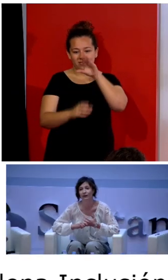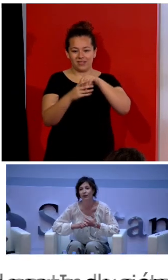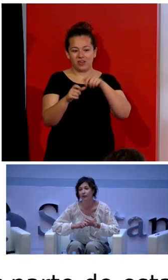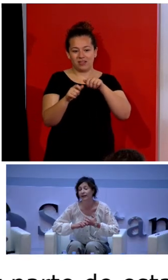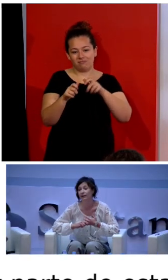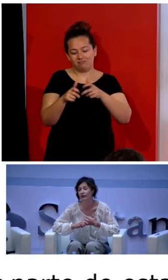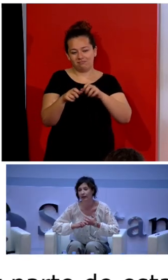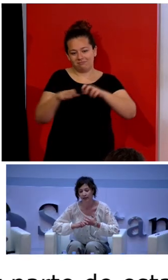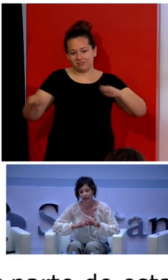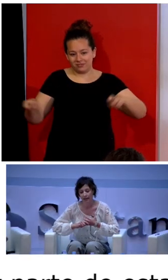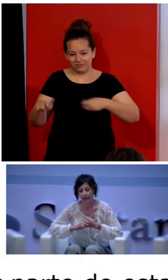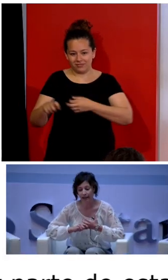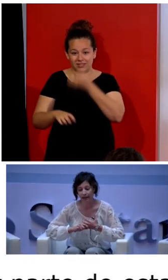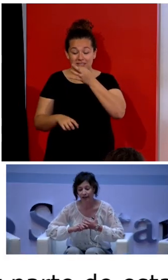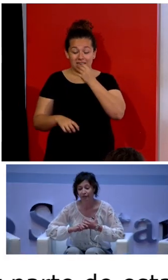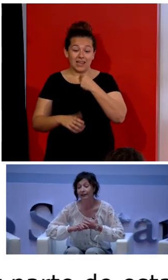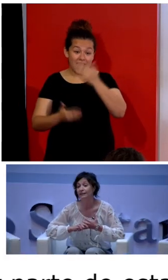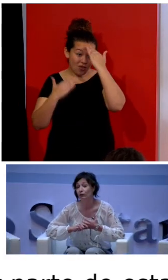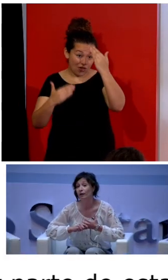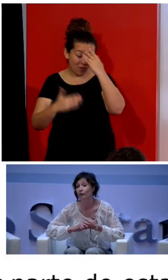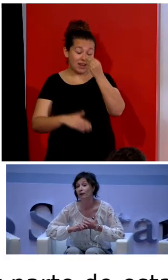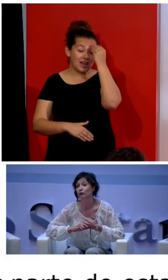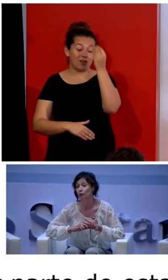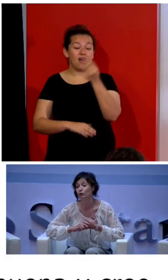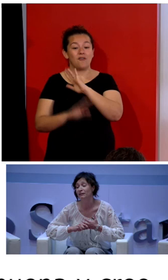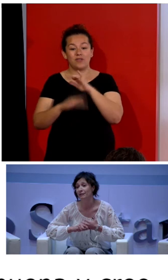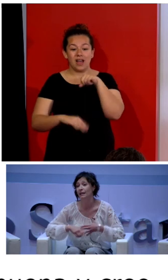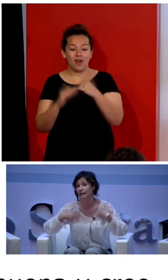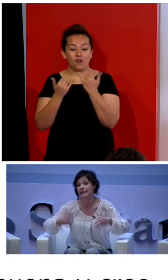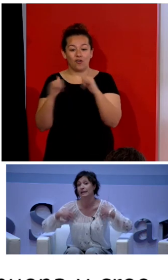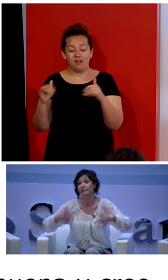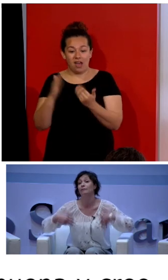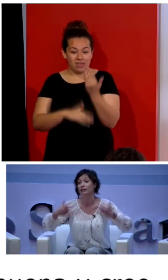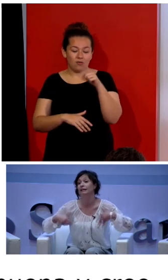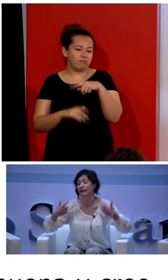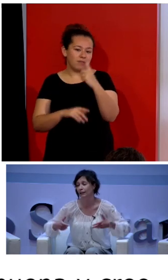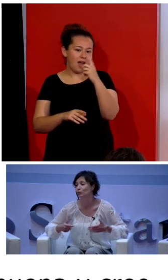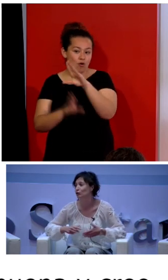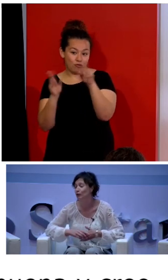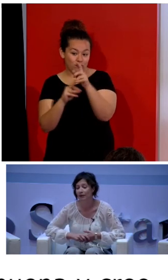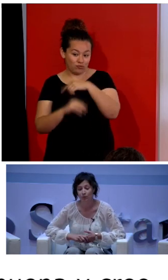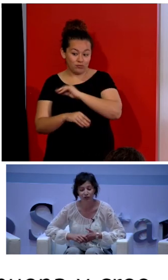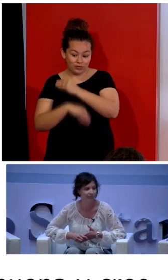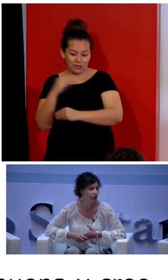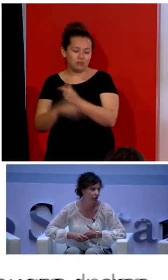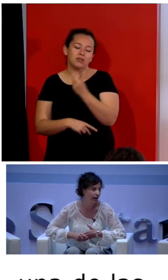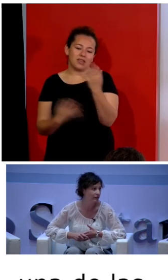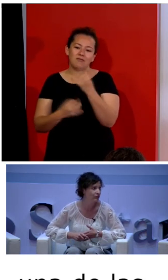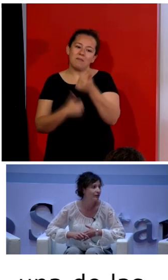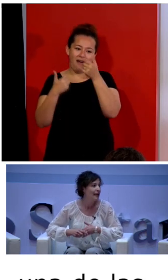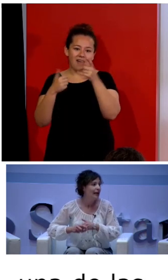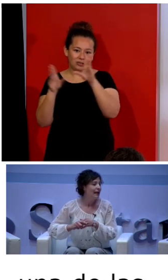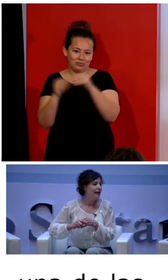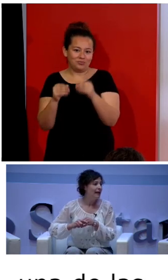la enhorabuena, y creo que al final de esta jornada una de las conclusiones que va a salir es que vamos a tener que hacer muchas más jornadas,